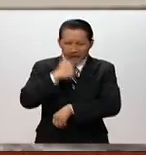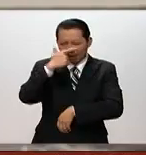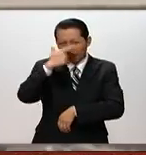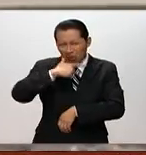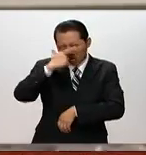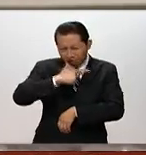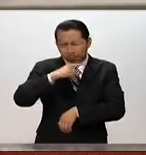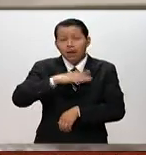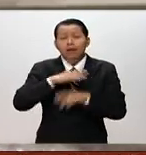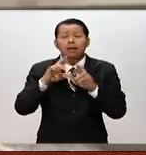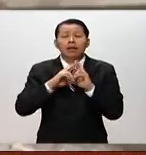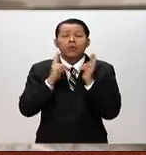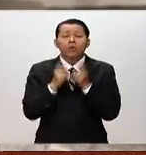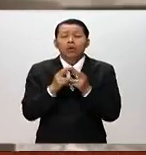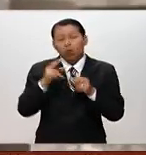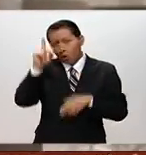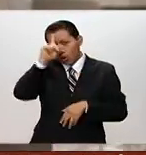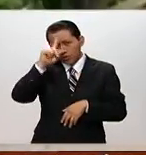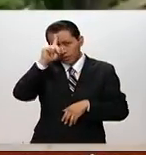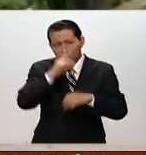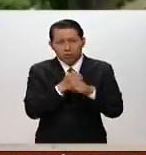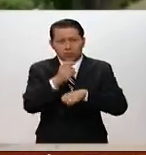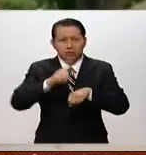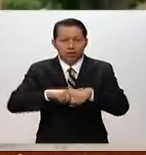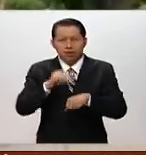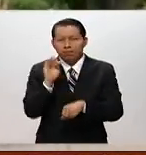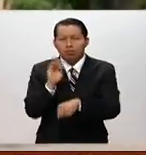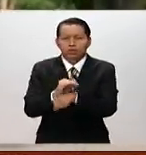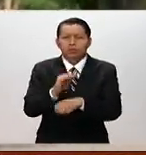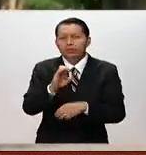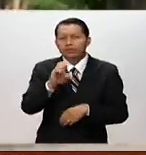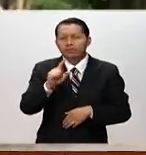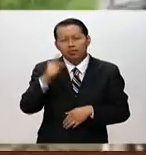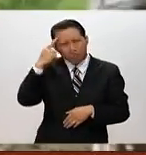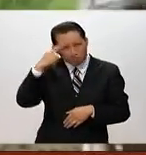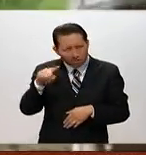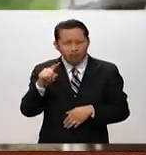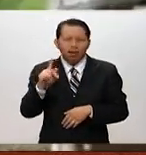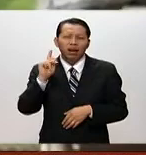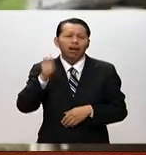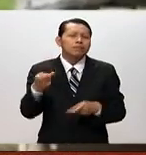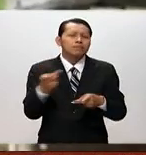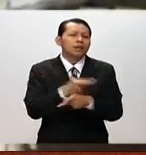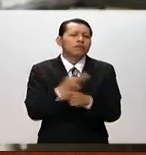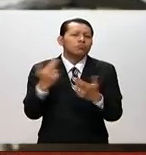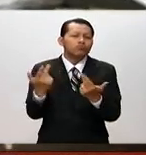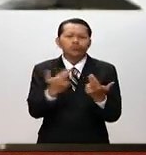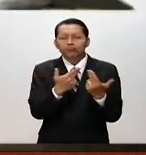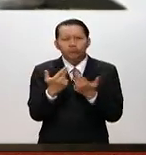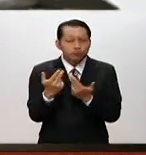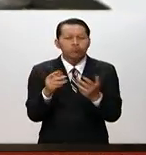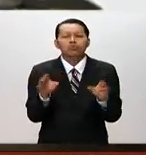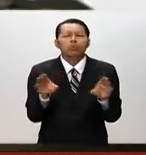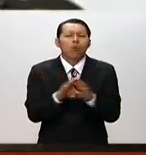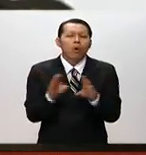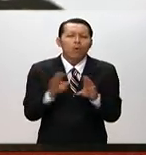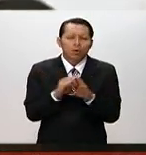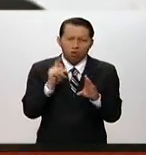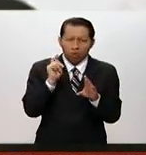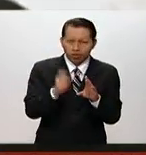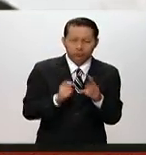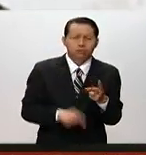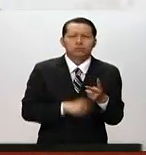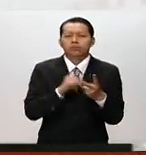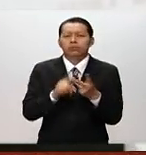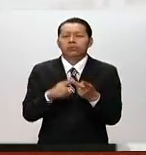reunión del Consejo Estatal de Protección Civil, precisamente no solo para hacer los daños o el recuento de daños, sino para ver